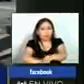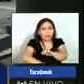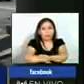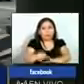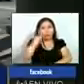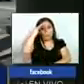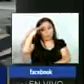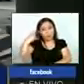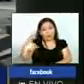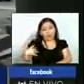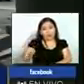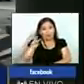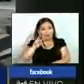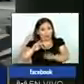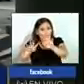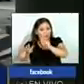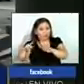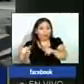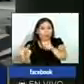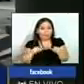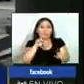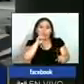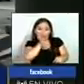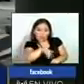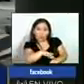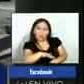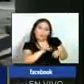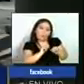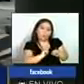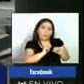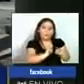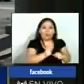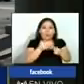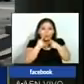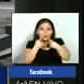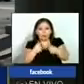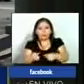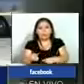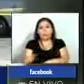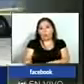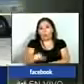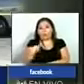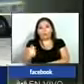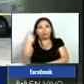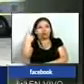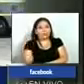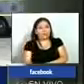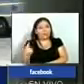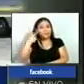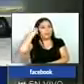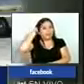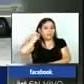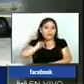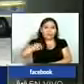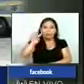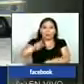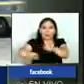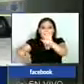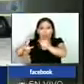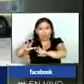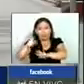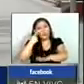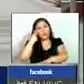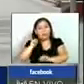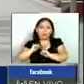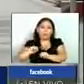baleada De 29 años De edad Fue declarada Muerte en el lugar Según el comunicado La otra muerte De un hombre De 28 años De edad Se certificó En un